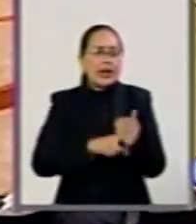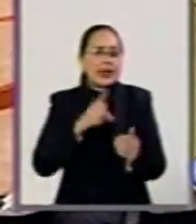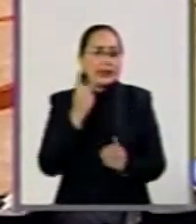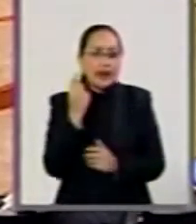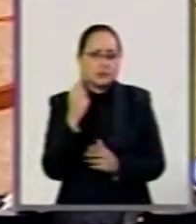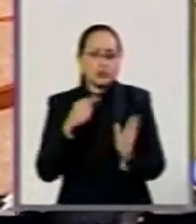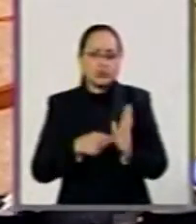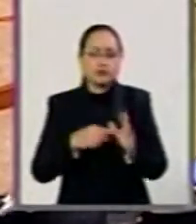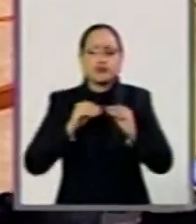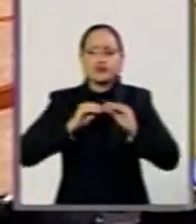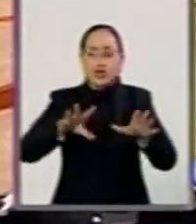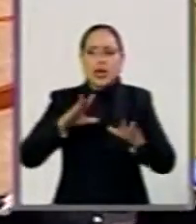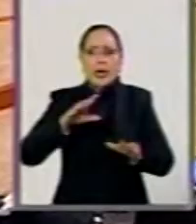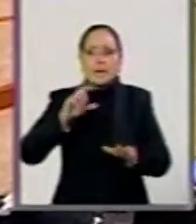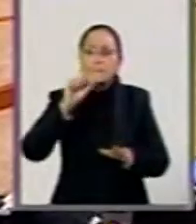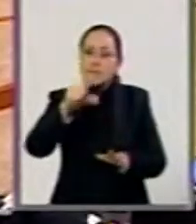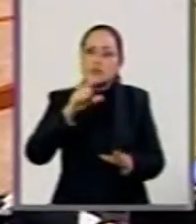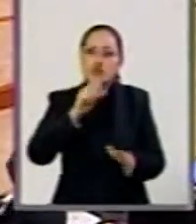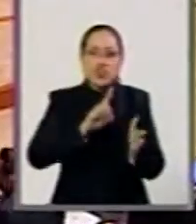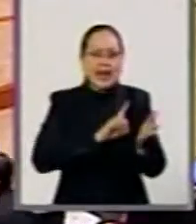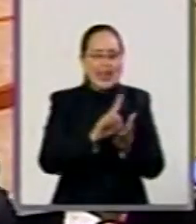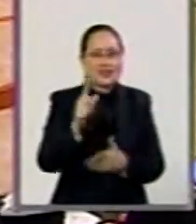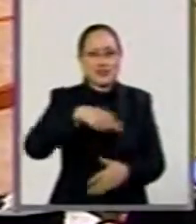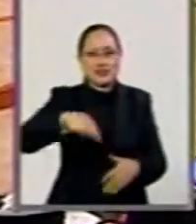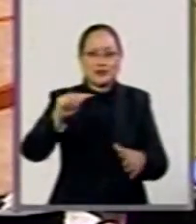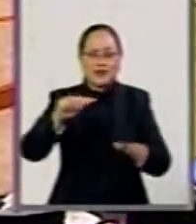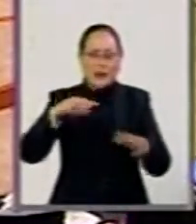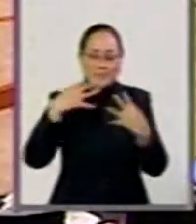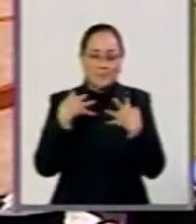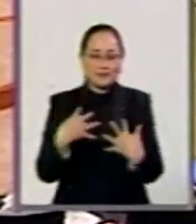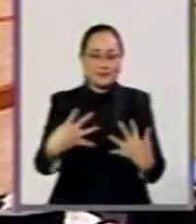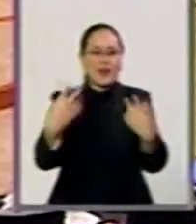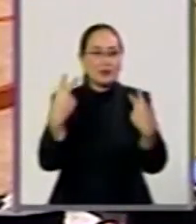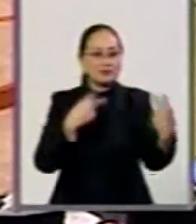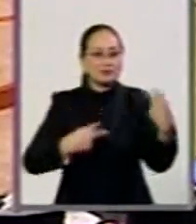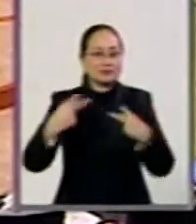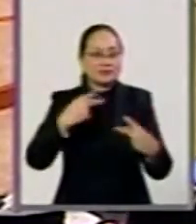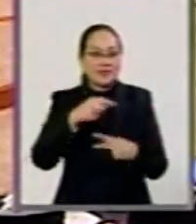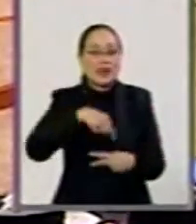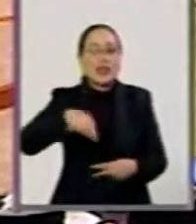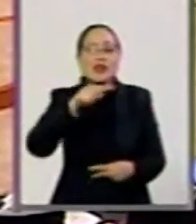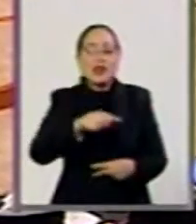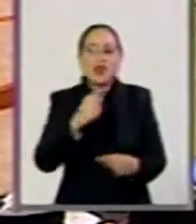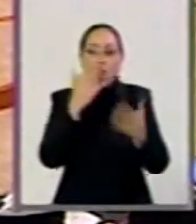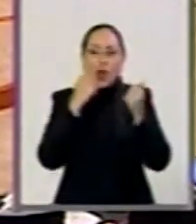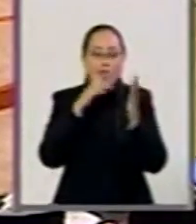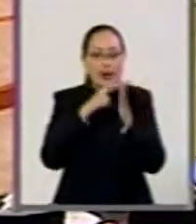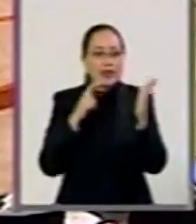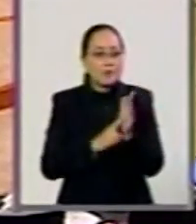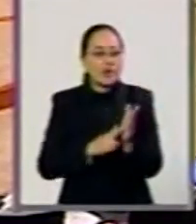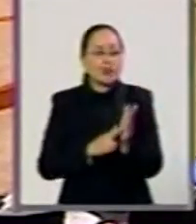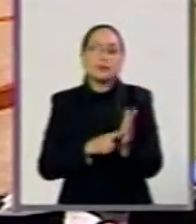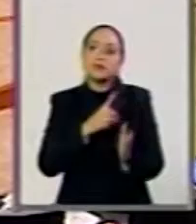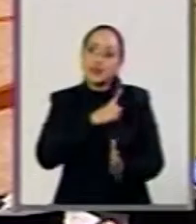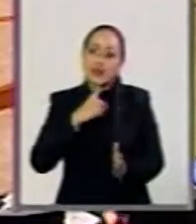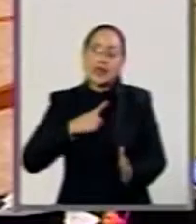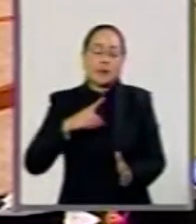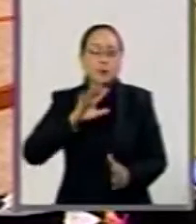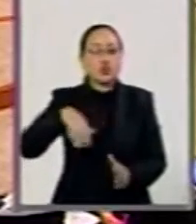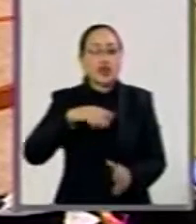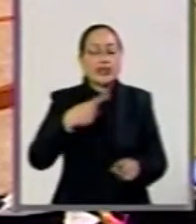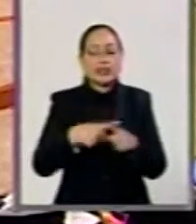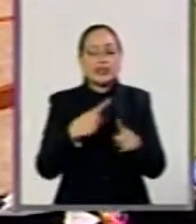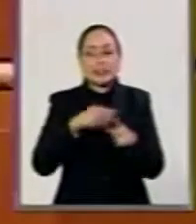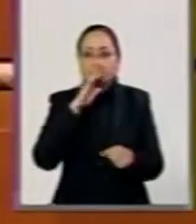violar los derechos de las audiencias y no hay lineamientos, pues seguramente habrá que buscar responsabilidades. Y de